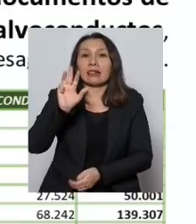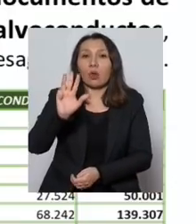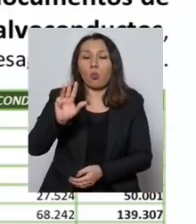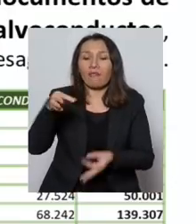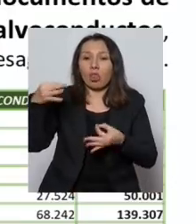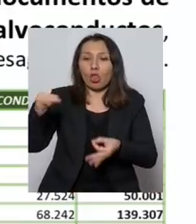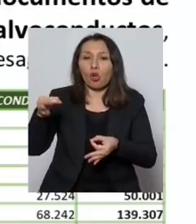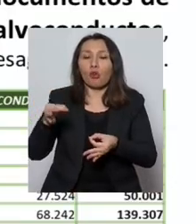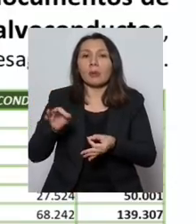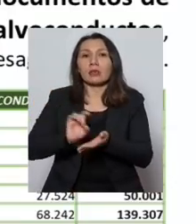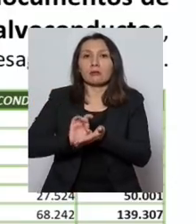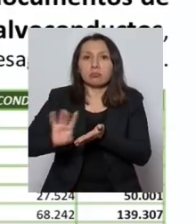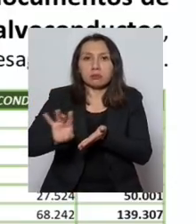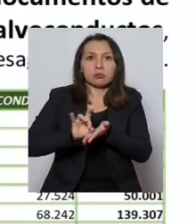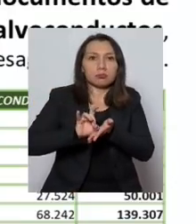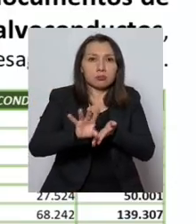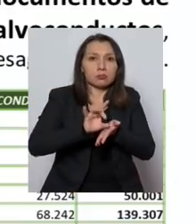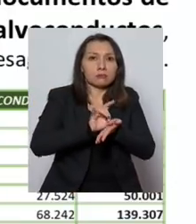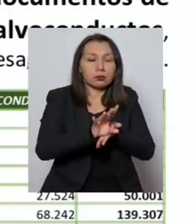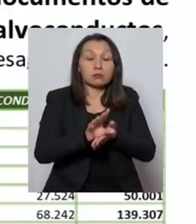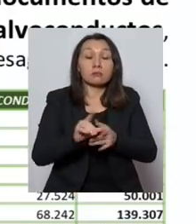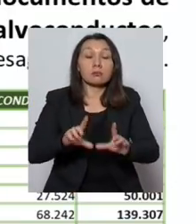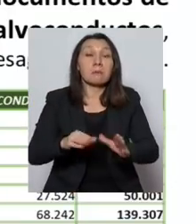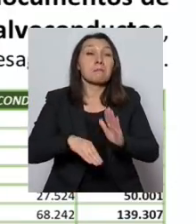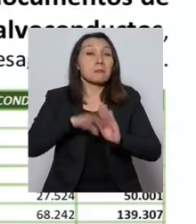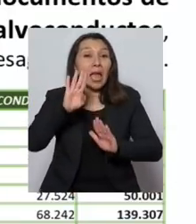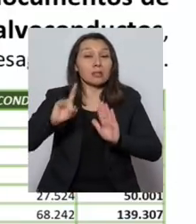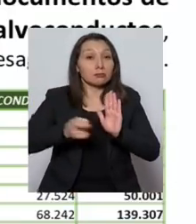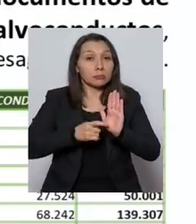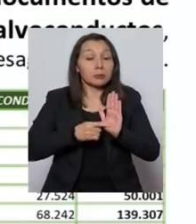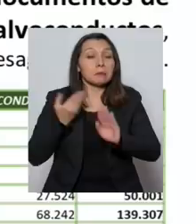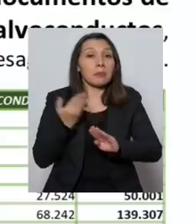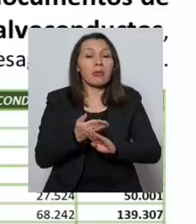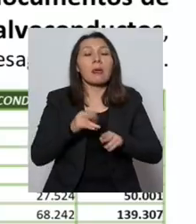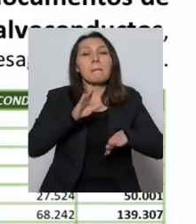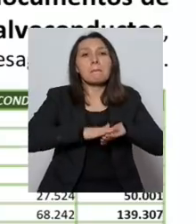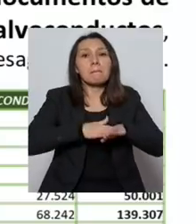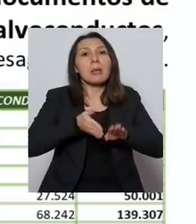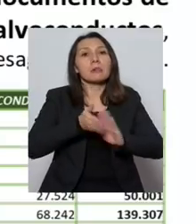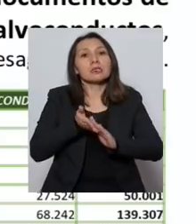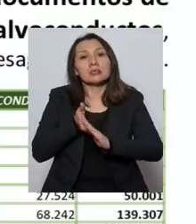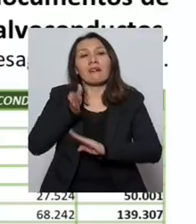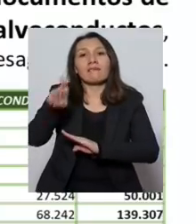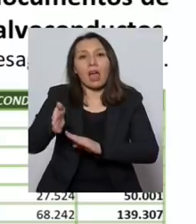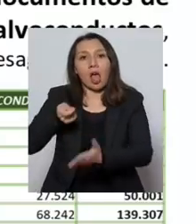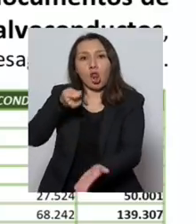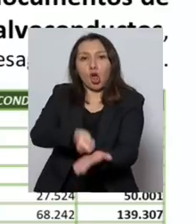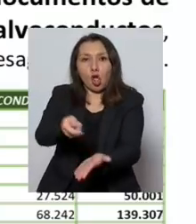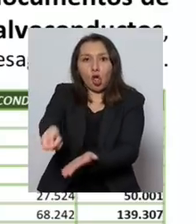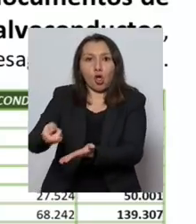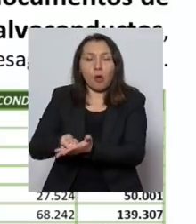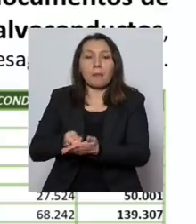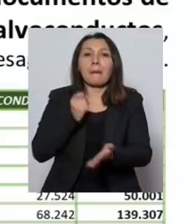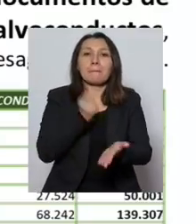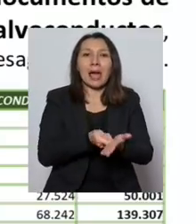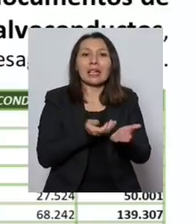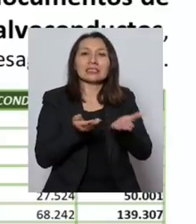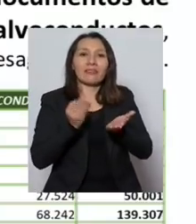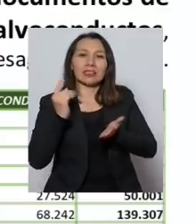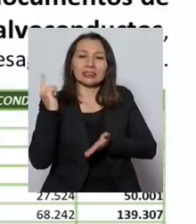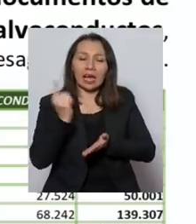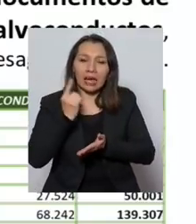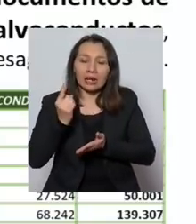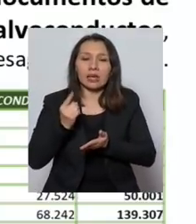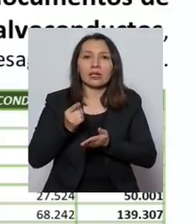16.769 documentos extendidos, en que los que destacan son aquellas autorizaciones para concurrir a hacer compras, pago de servicios